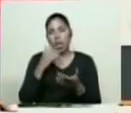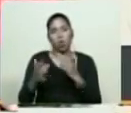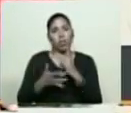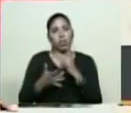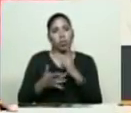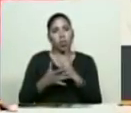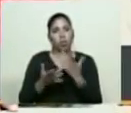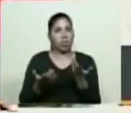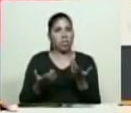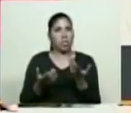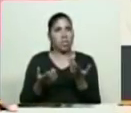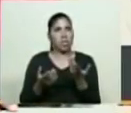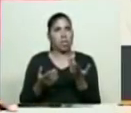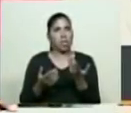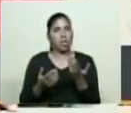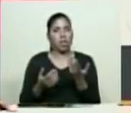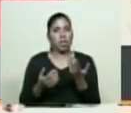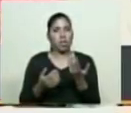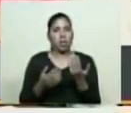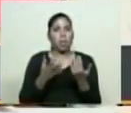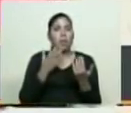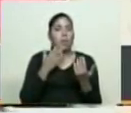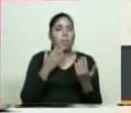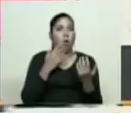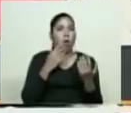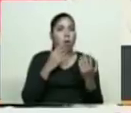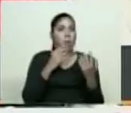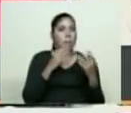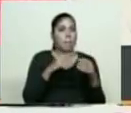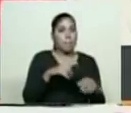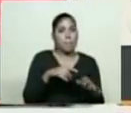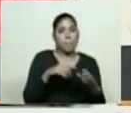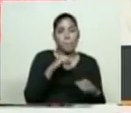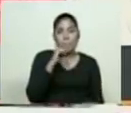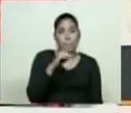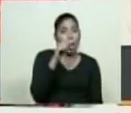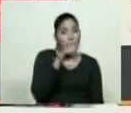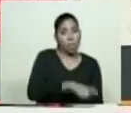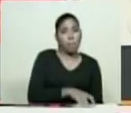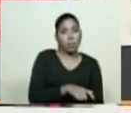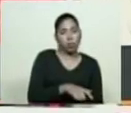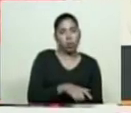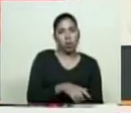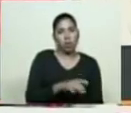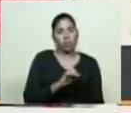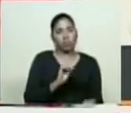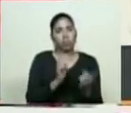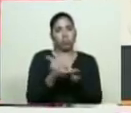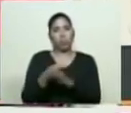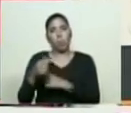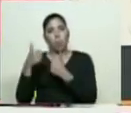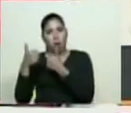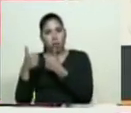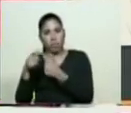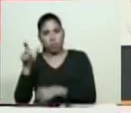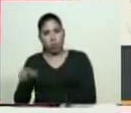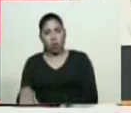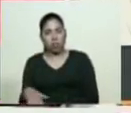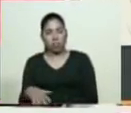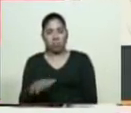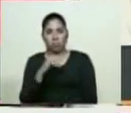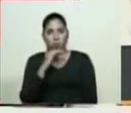villanos en héroes. Aquí mismo, ¿vale? Aquí mismo, la señora